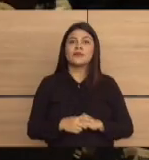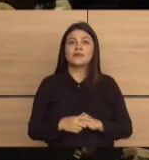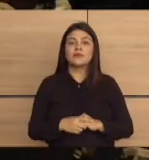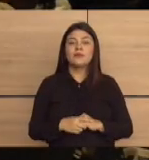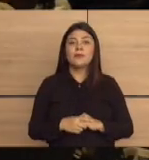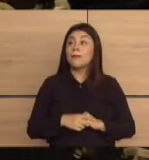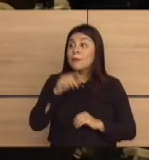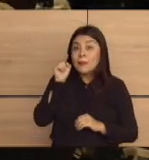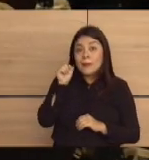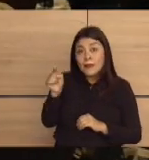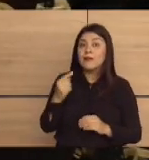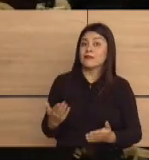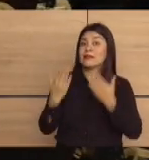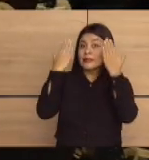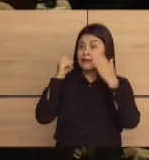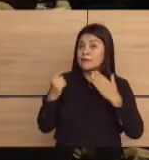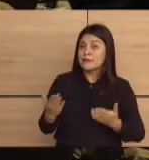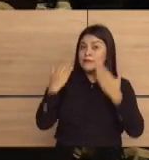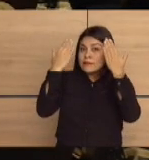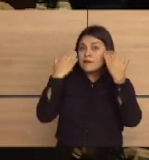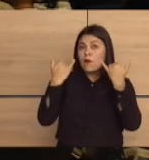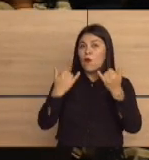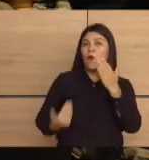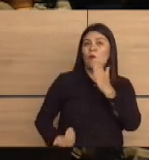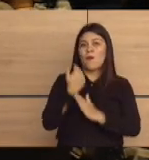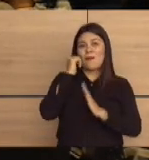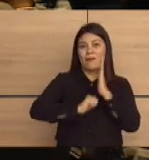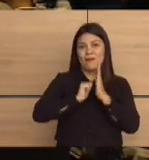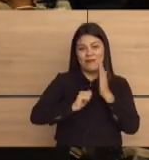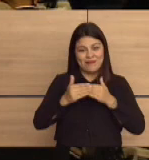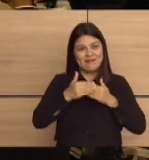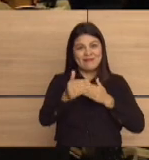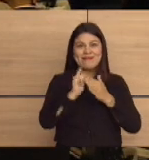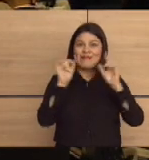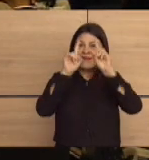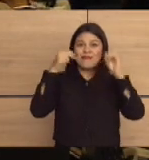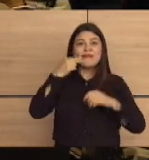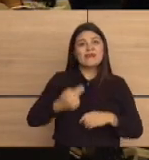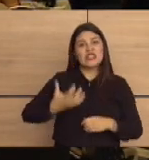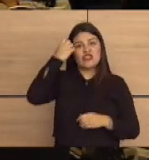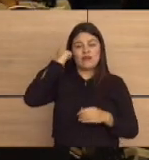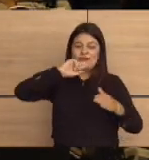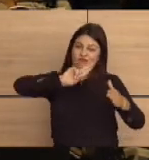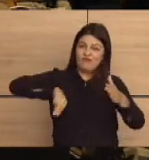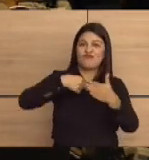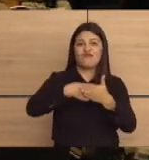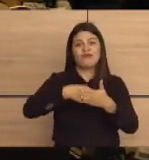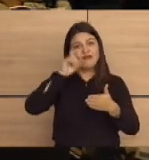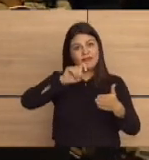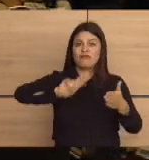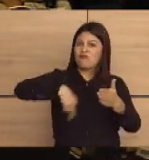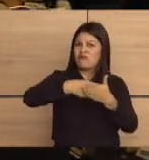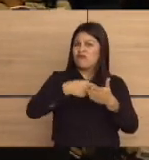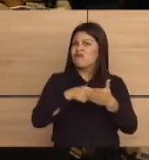nos va a permitir, a través de esta nueva cátedra de historia, consolidar un proceso, no